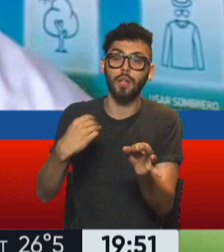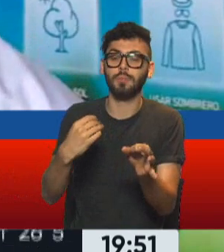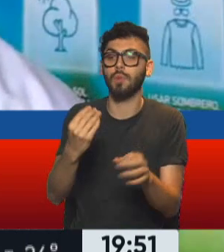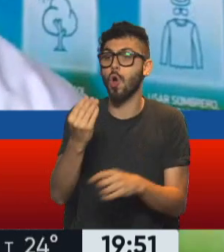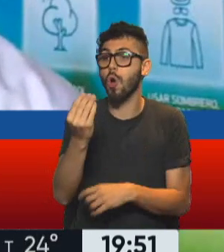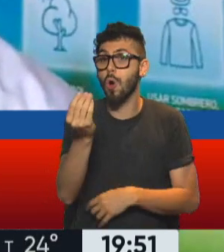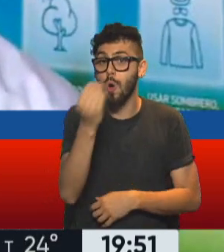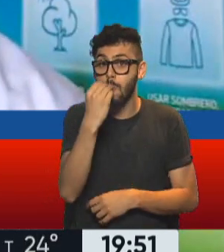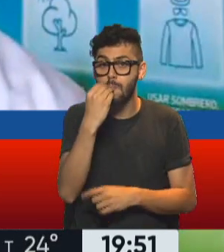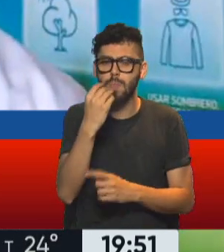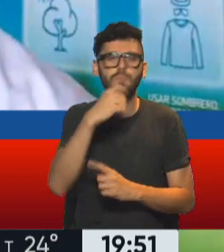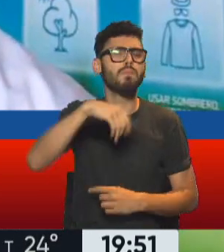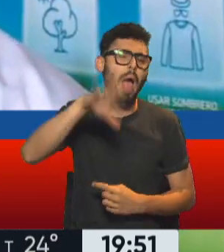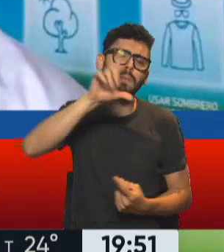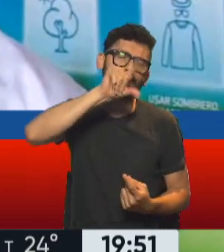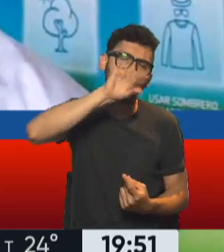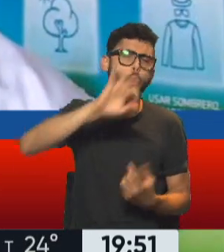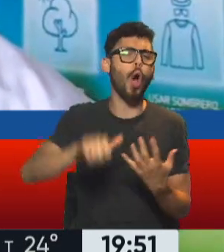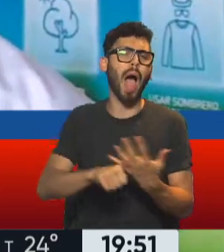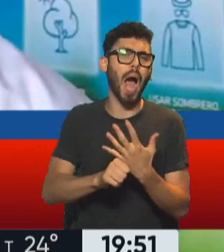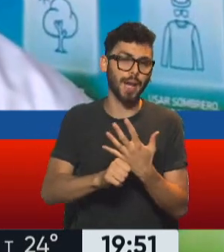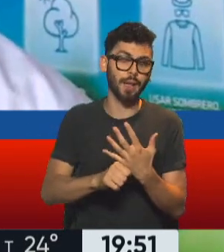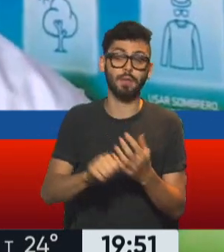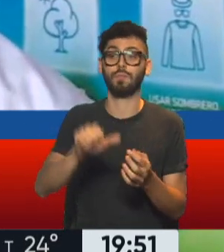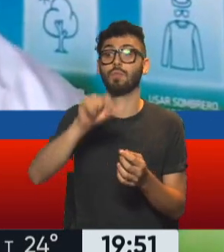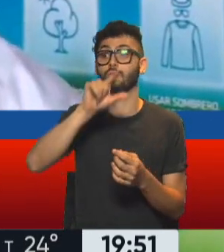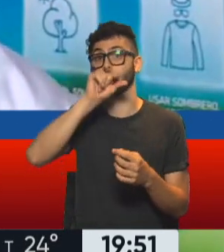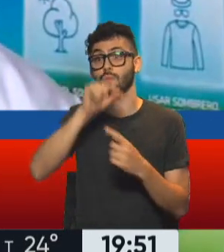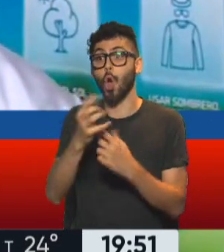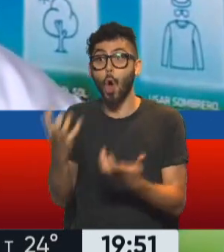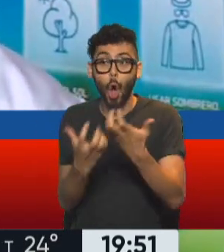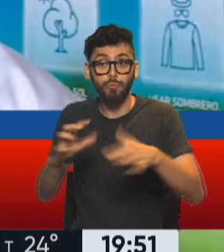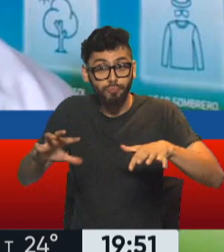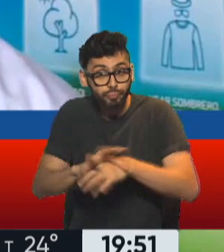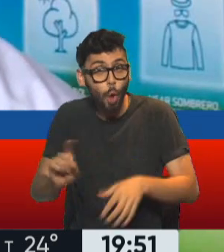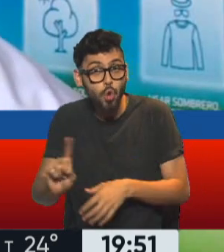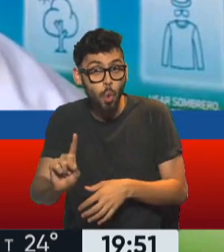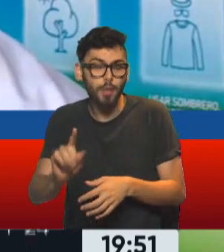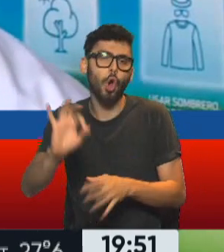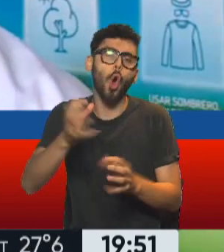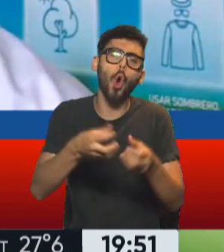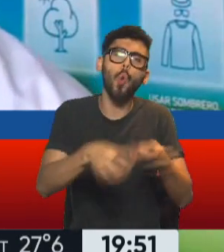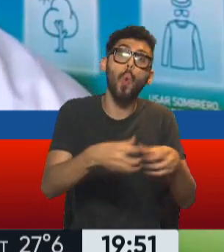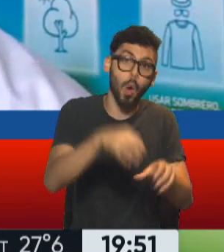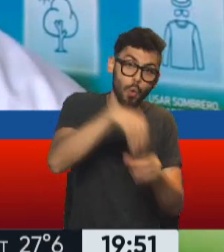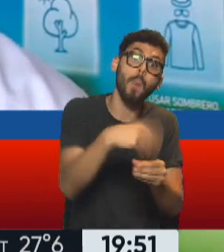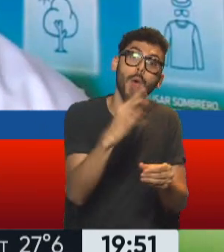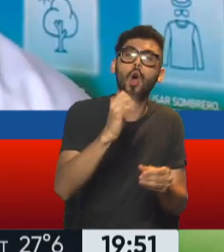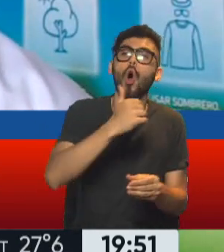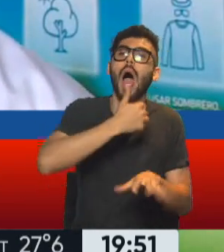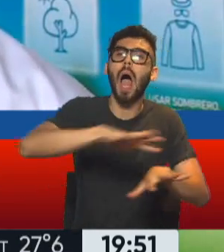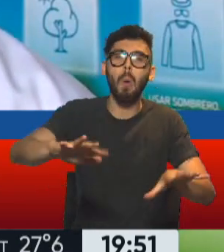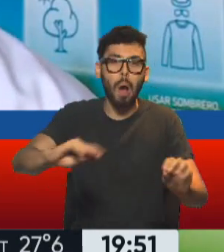alimentos, básicamente pollos y otras carnes, cuando no están correctamente cocidas, también puede estar en los huevos e incluso en aguas